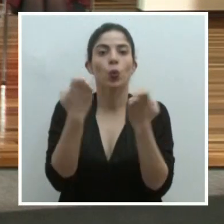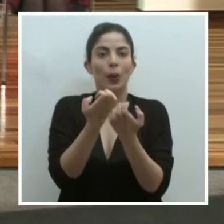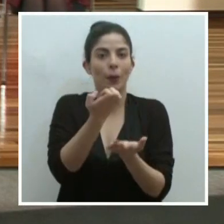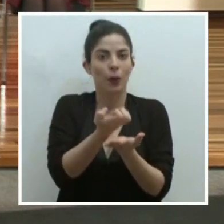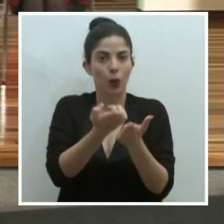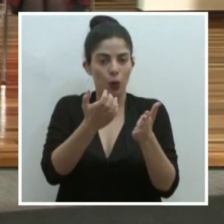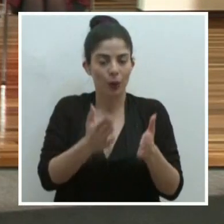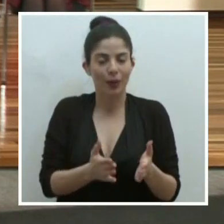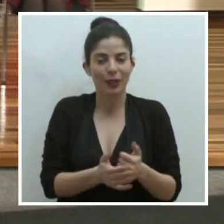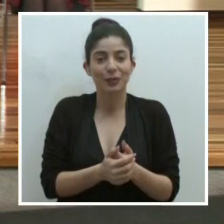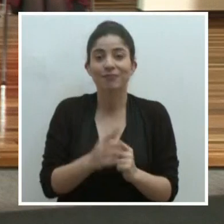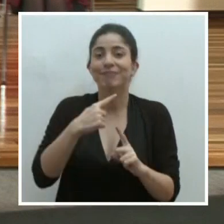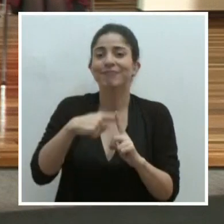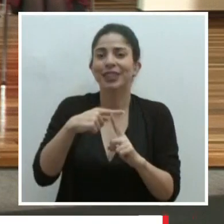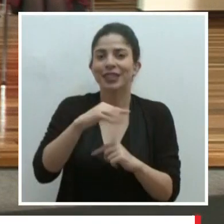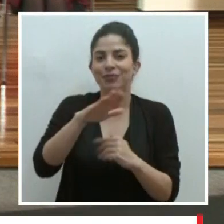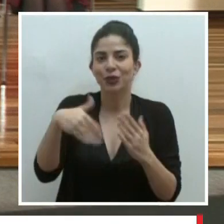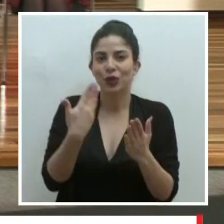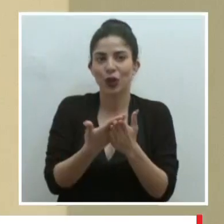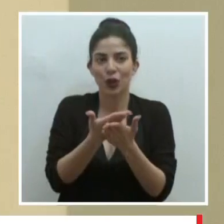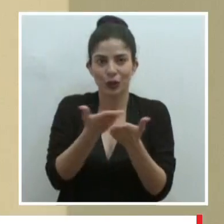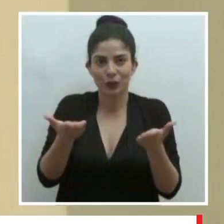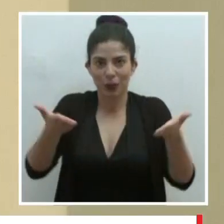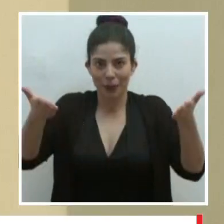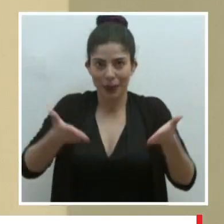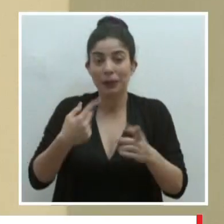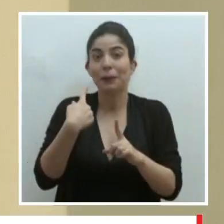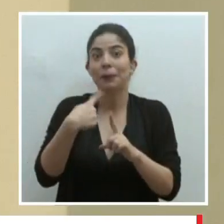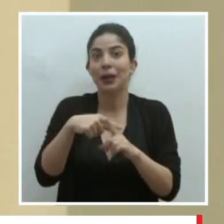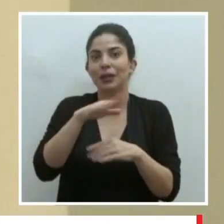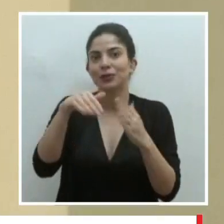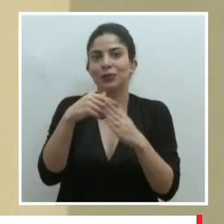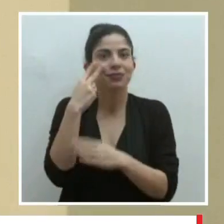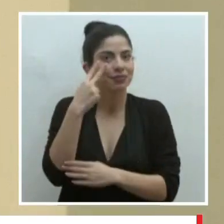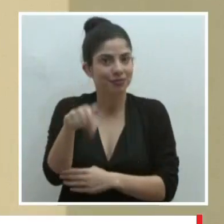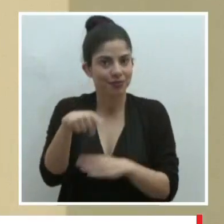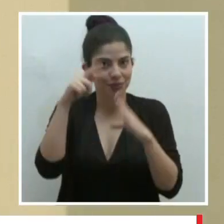económico, y a todos los que están presentes y siguiendo la transmisión.